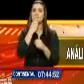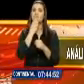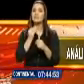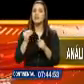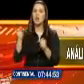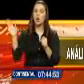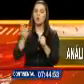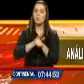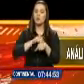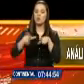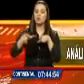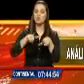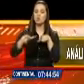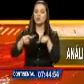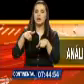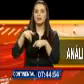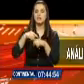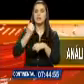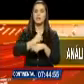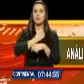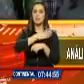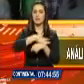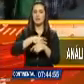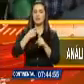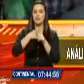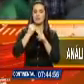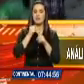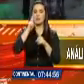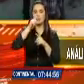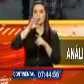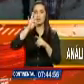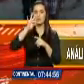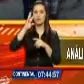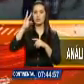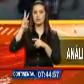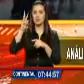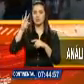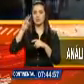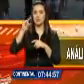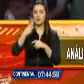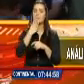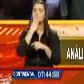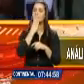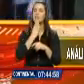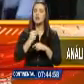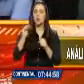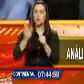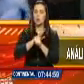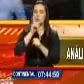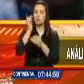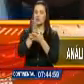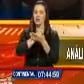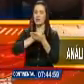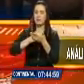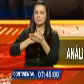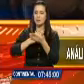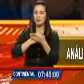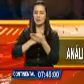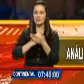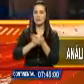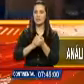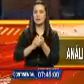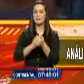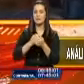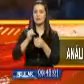territorios palestinos desde 1967. Israel ocupa una parte de Siria que se llama la altura